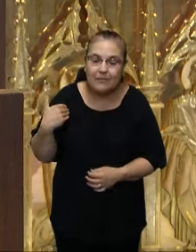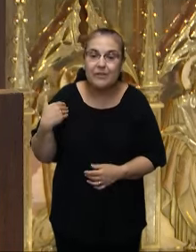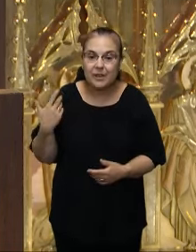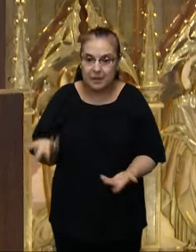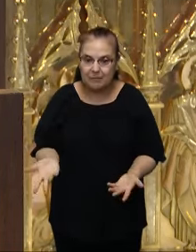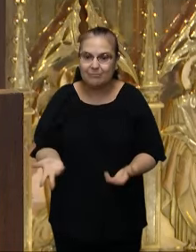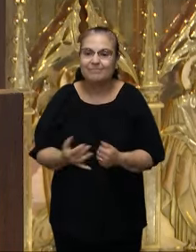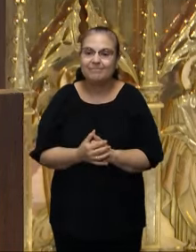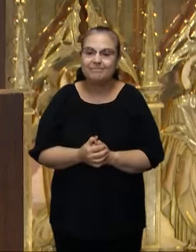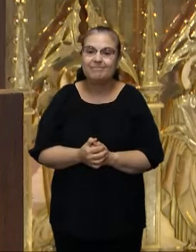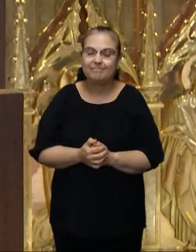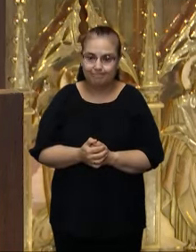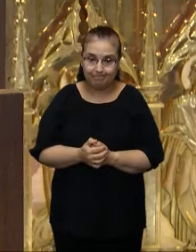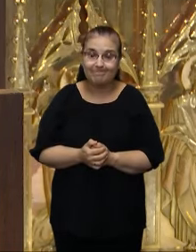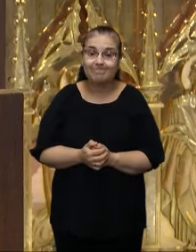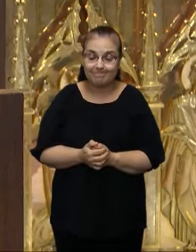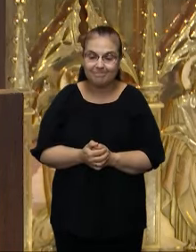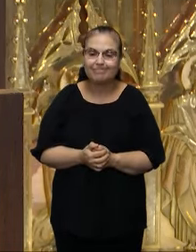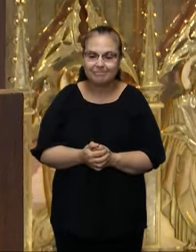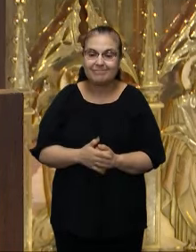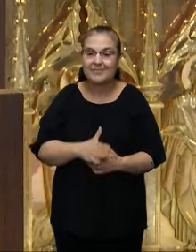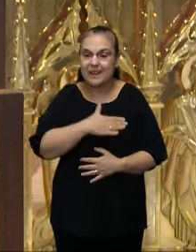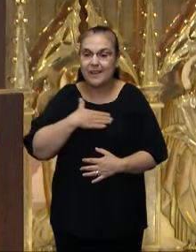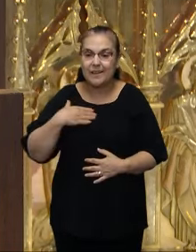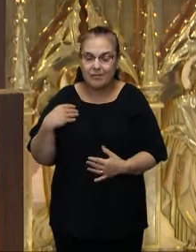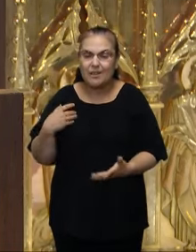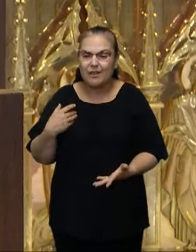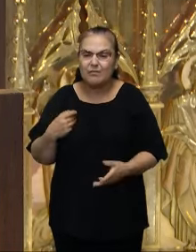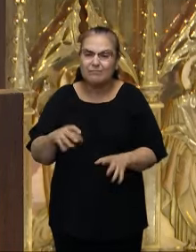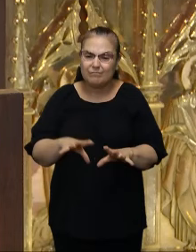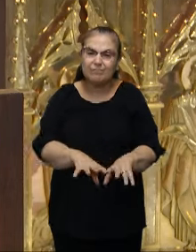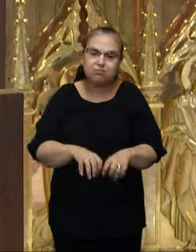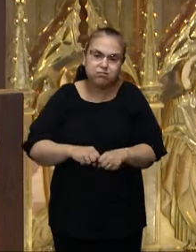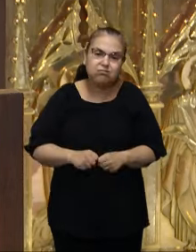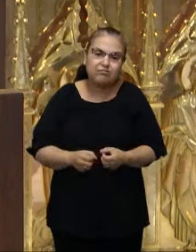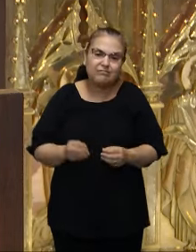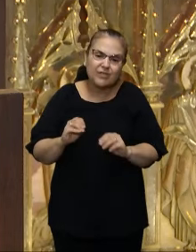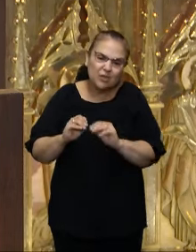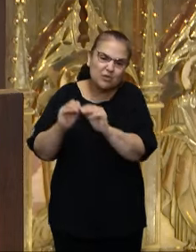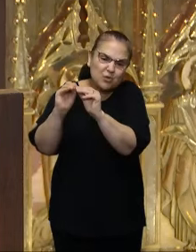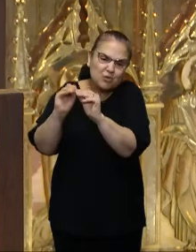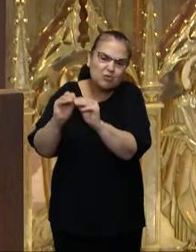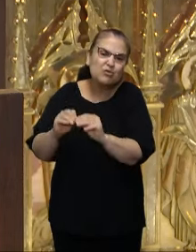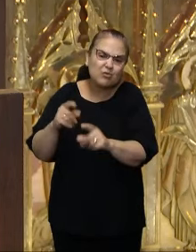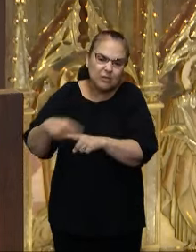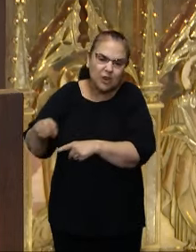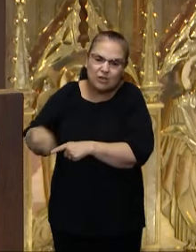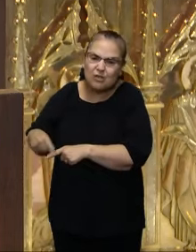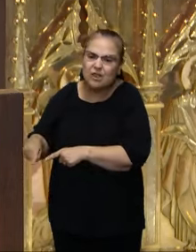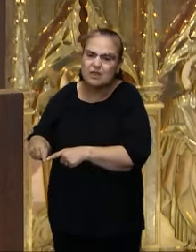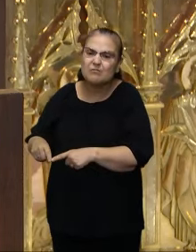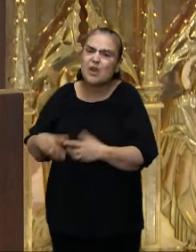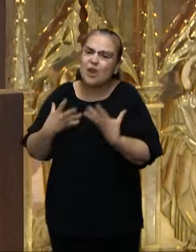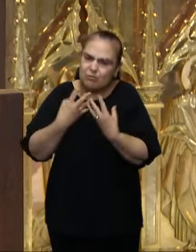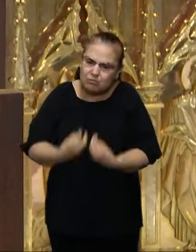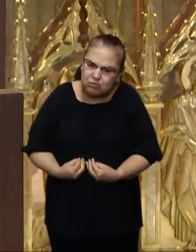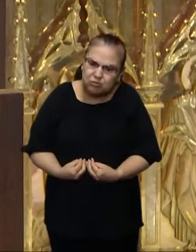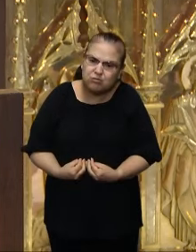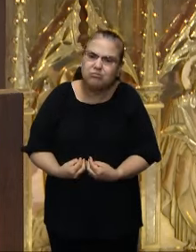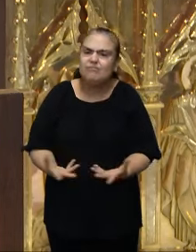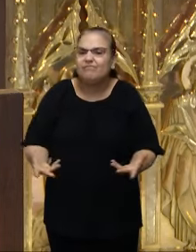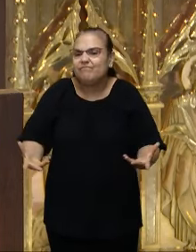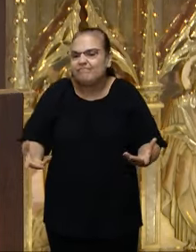prefirió quedarse con lo suyo. Qué pena. Y se fue triste, porque en el